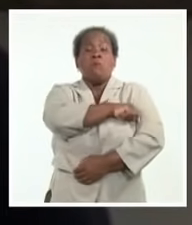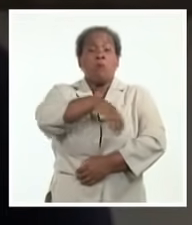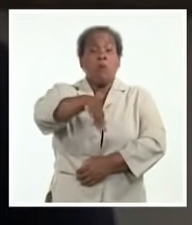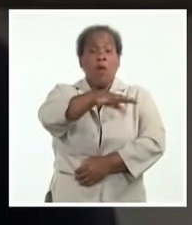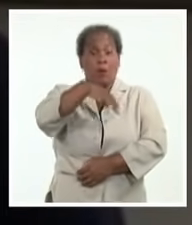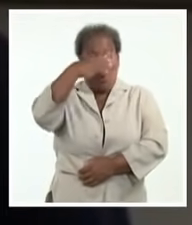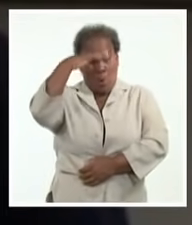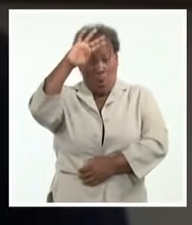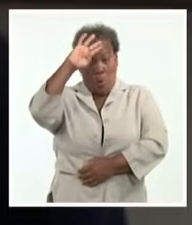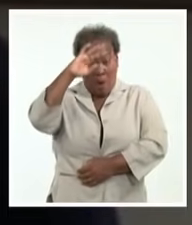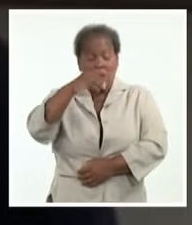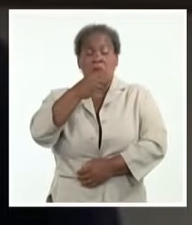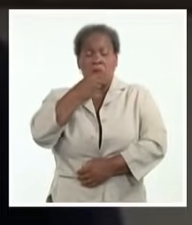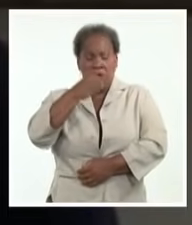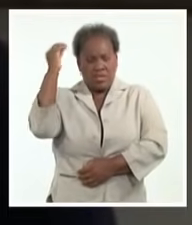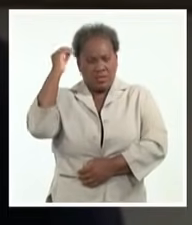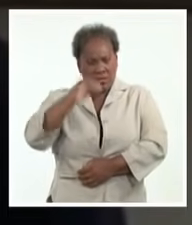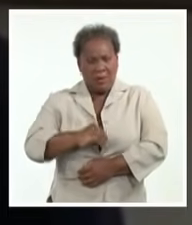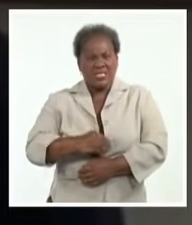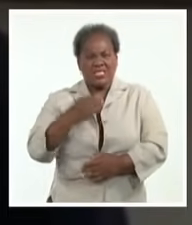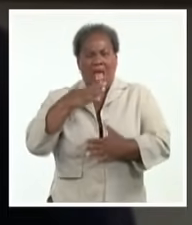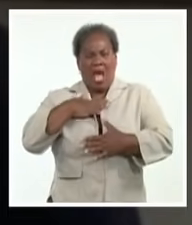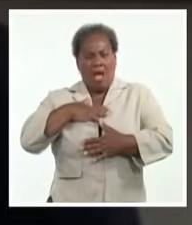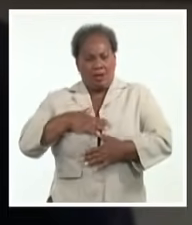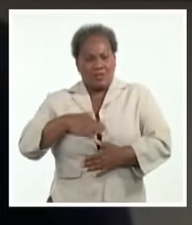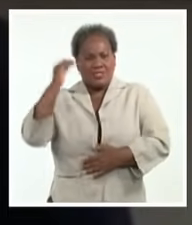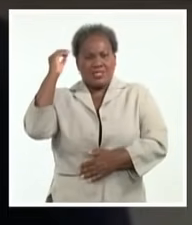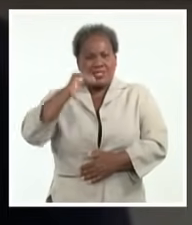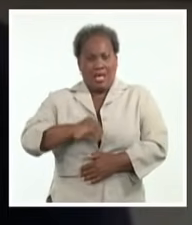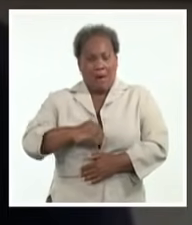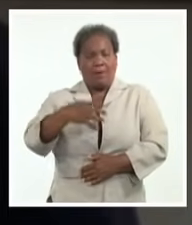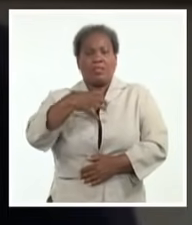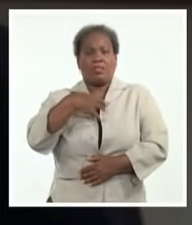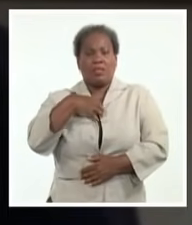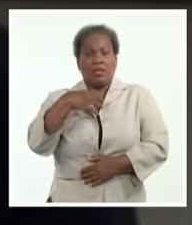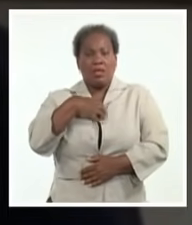Cuba, puede estar tranquilo sabiendo que cuenta con